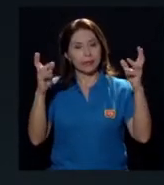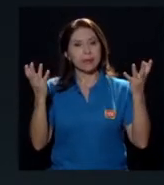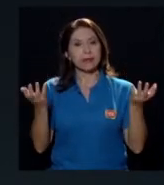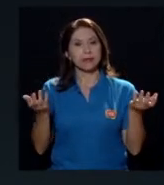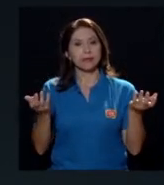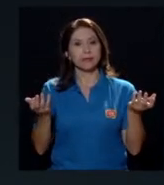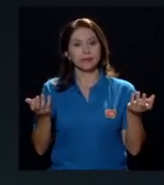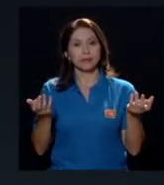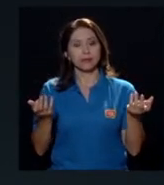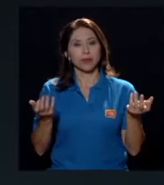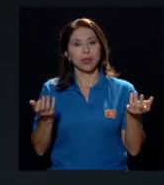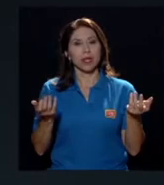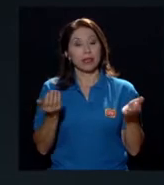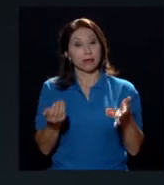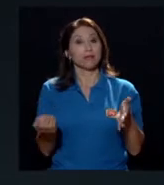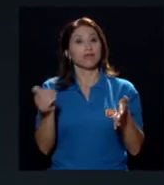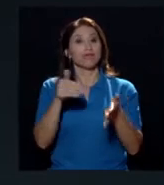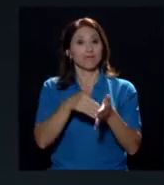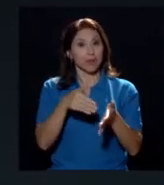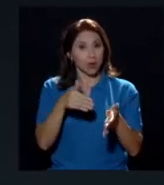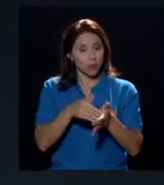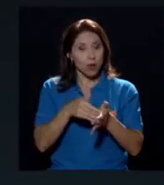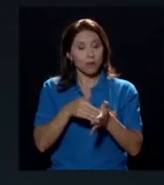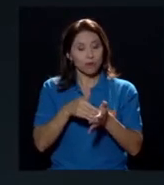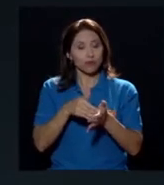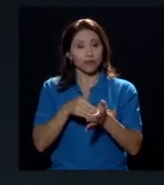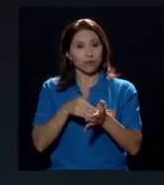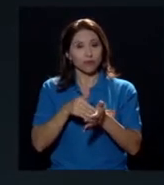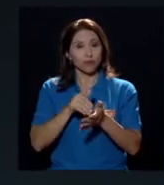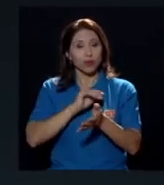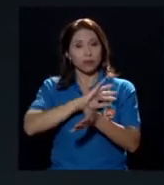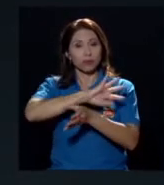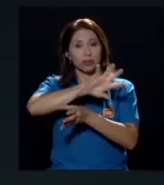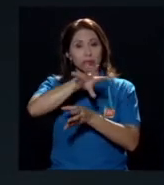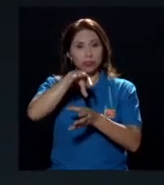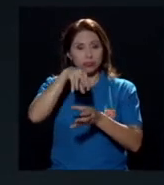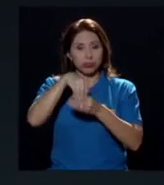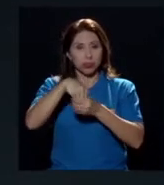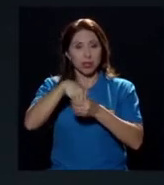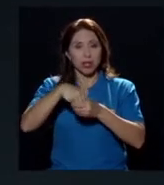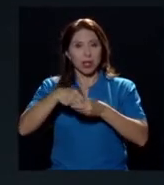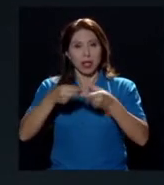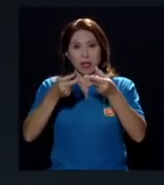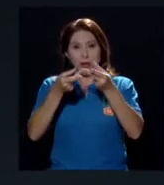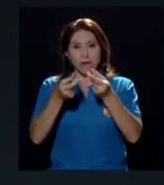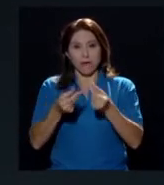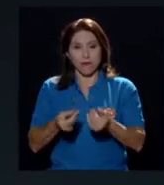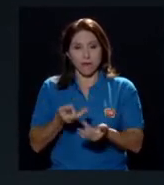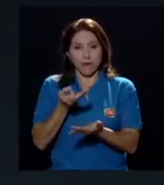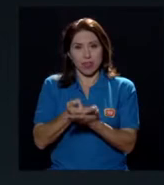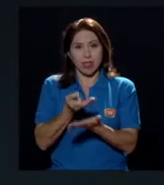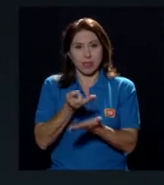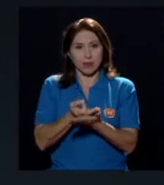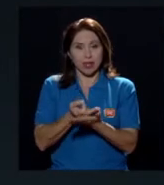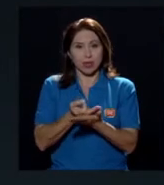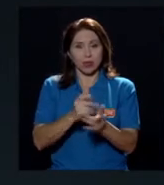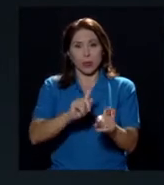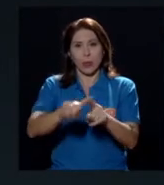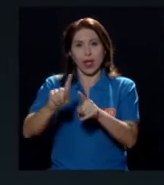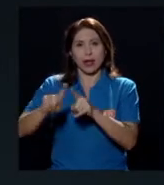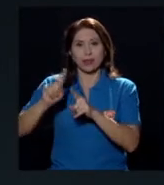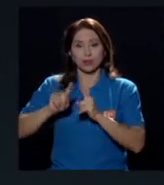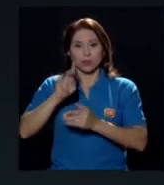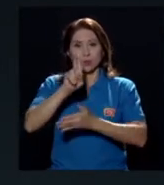que, de nuevo, involucra el financiamiento a las